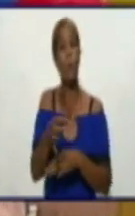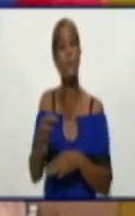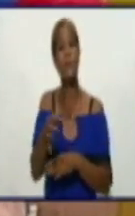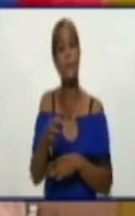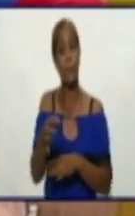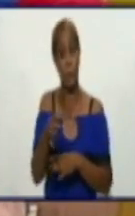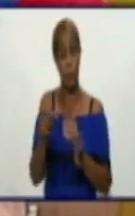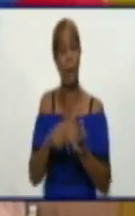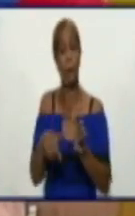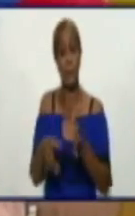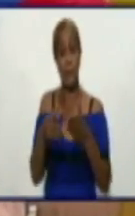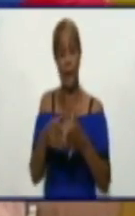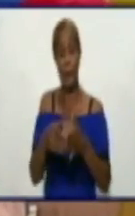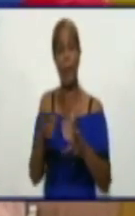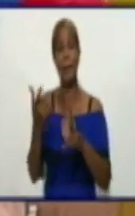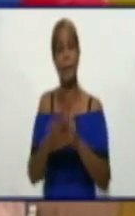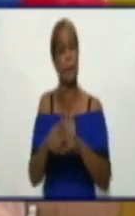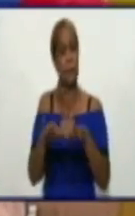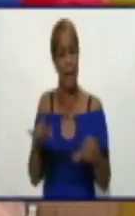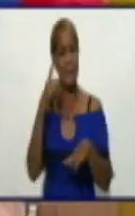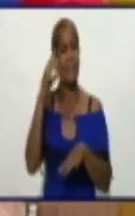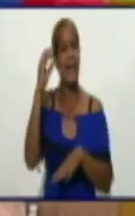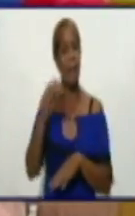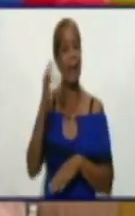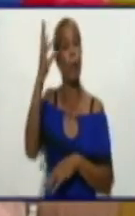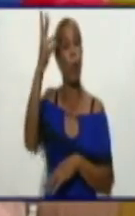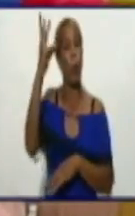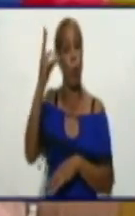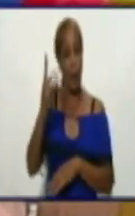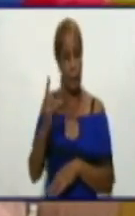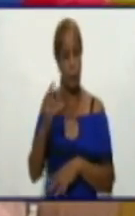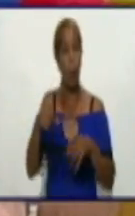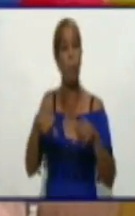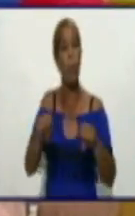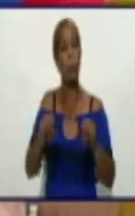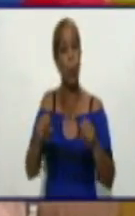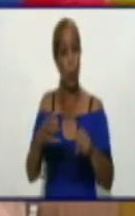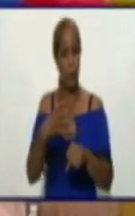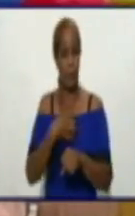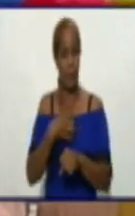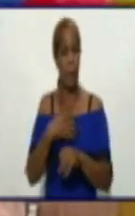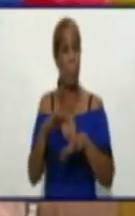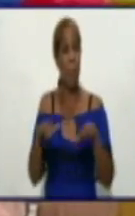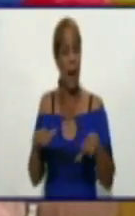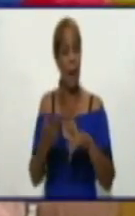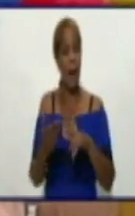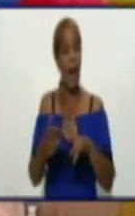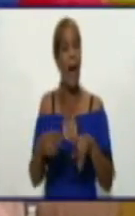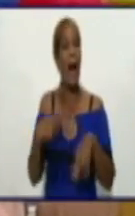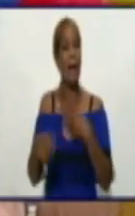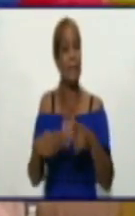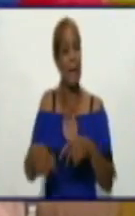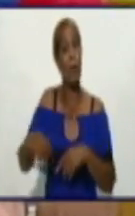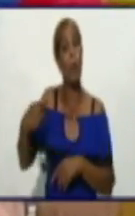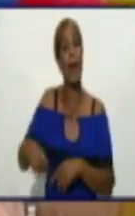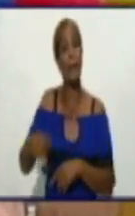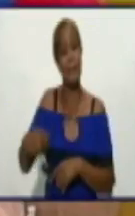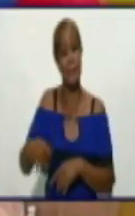se levantaran esta cantidad de vehículos que existían como paso previo para tomar una decisión con respecto a lo que se iba a